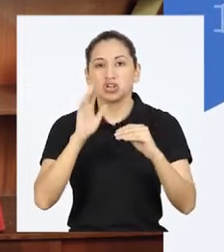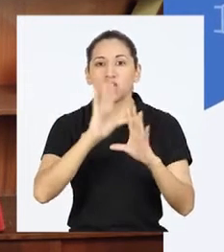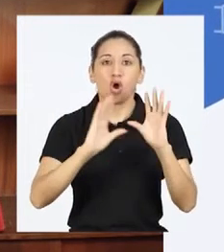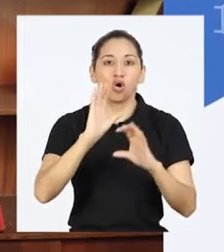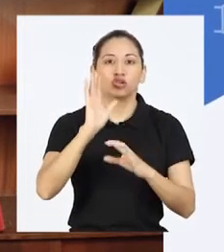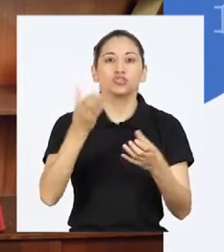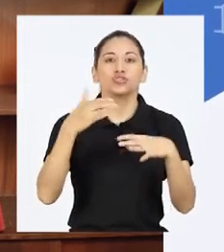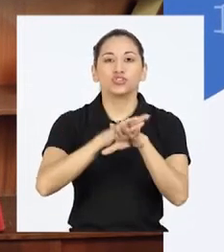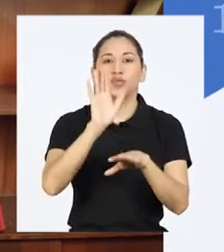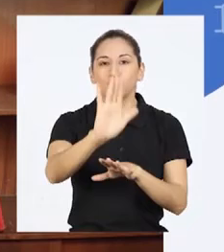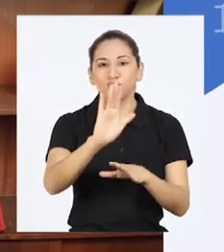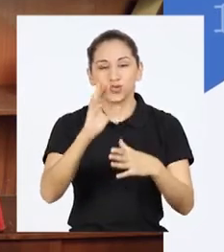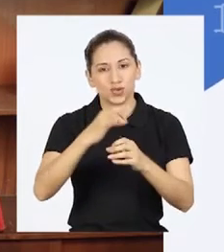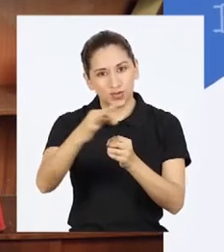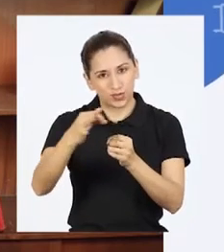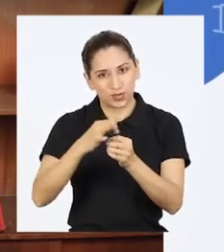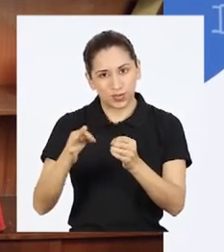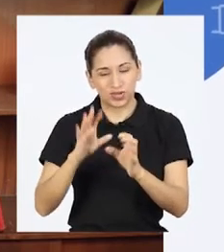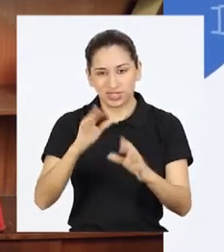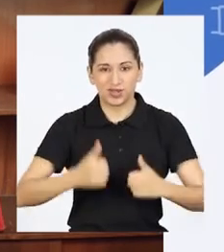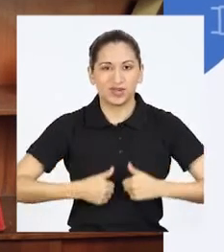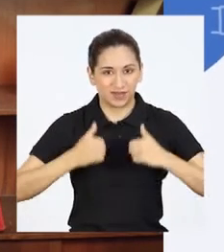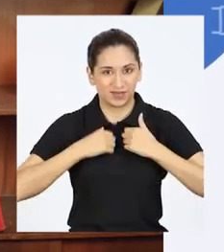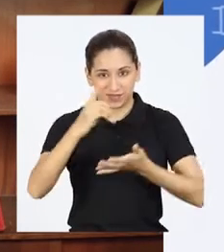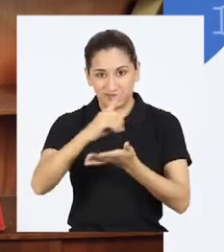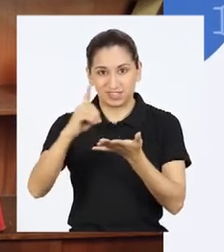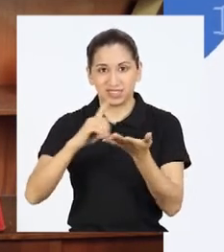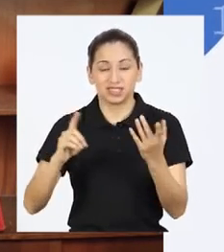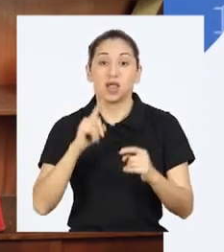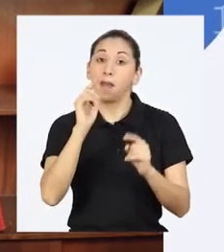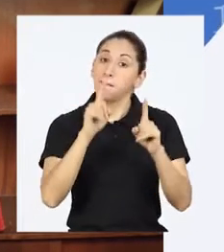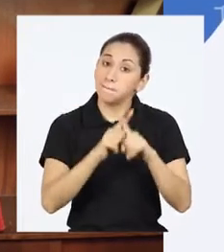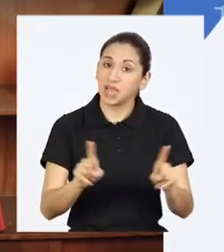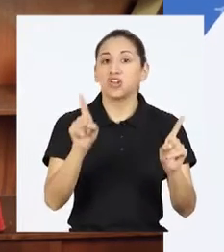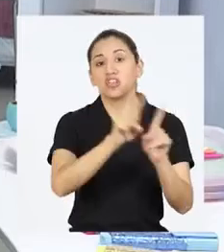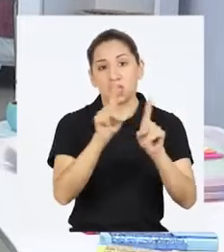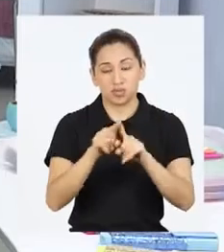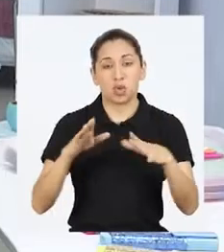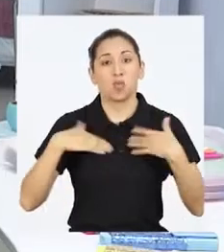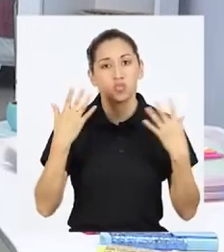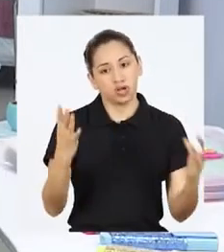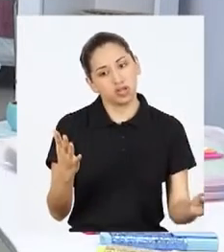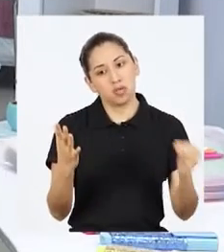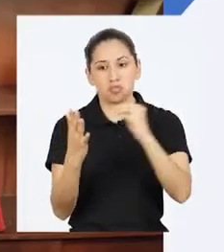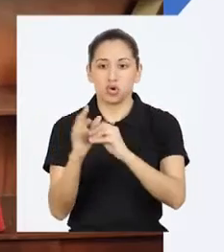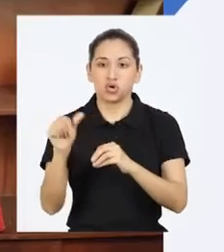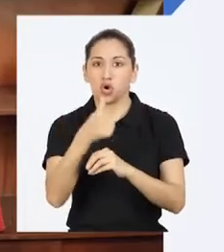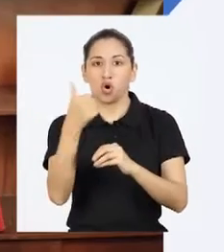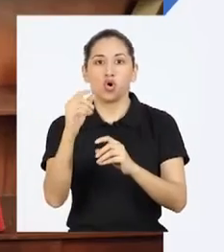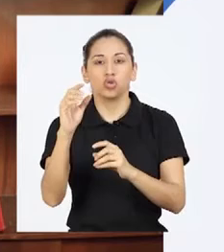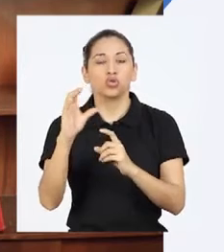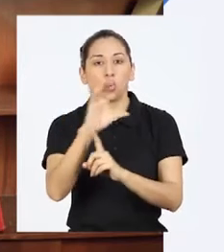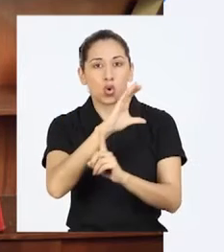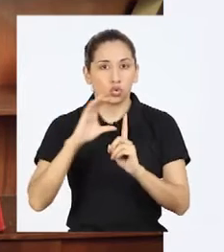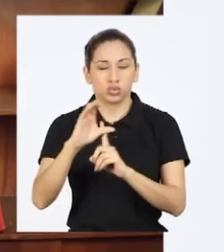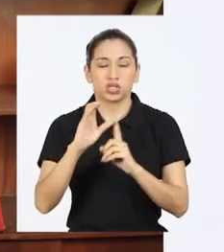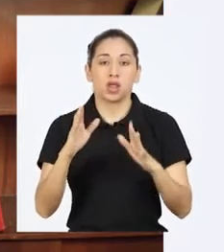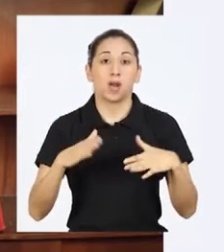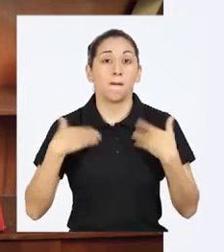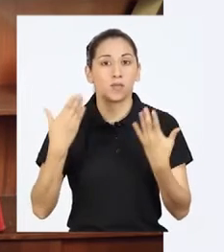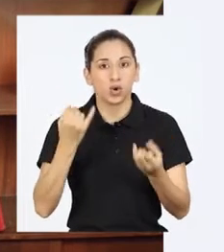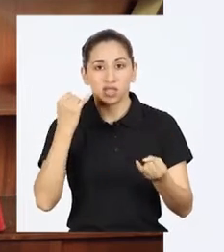localidad, pero también lo puedes aplicar a otro producto cultural. ¿Cómo sería? Podemos generar